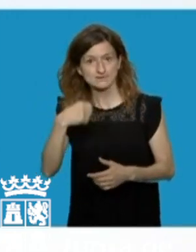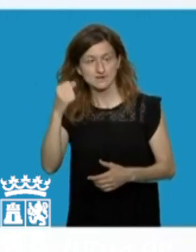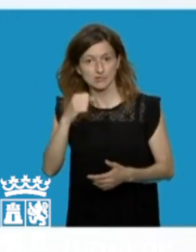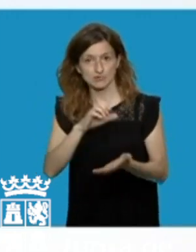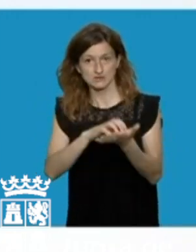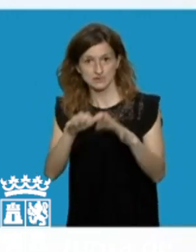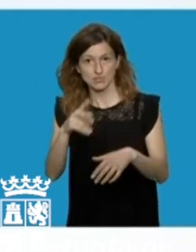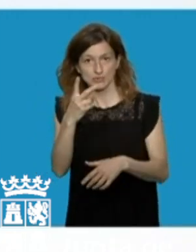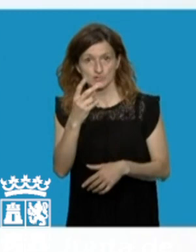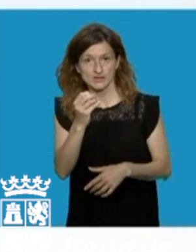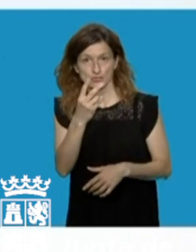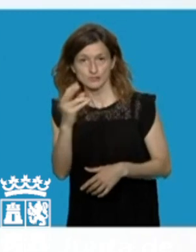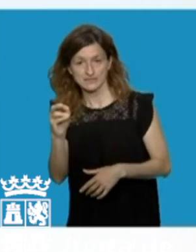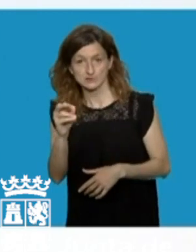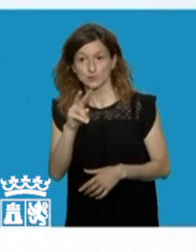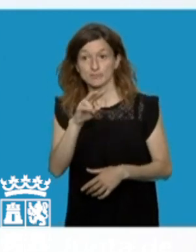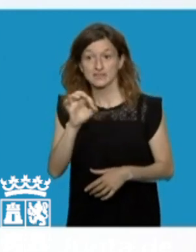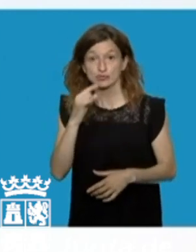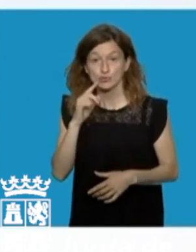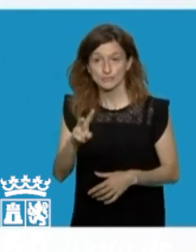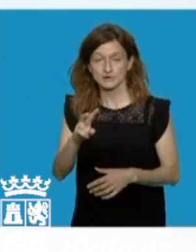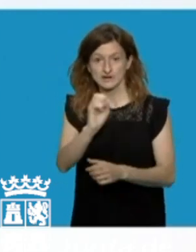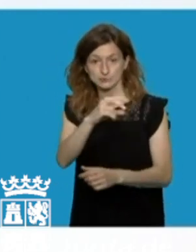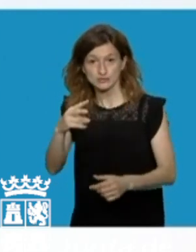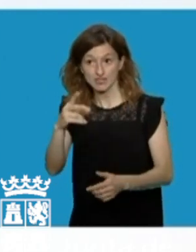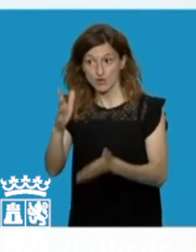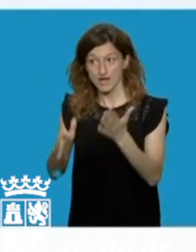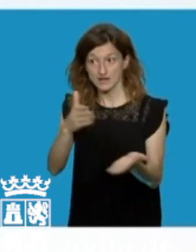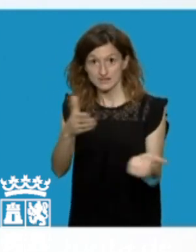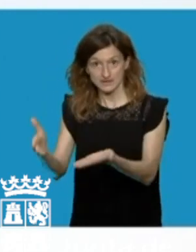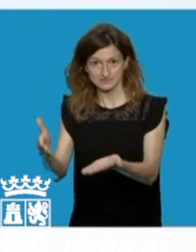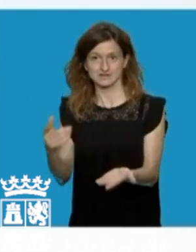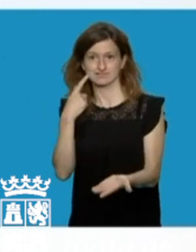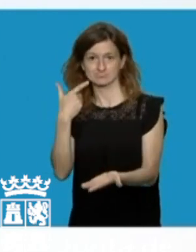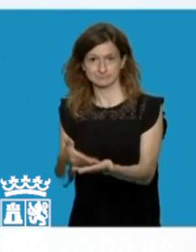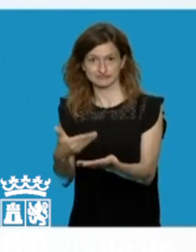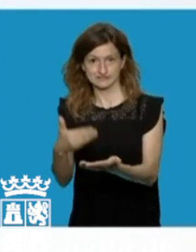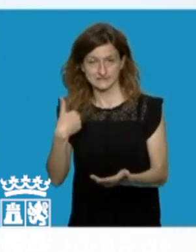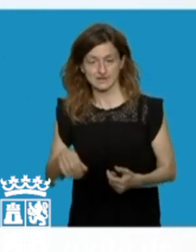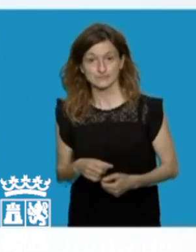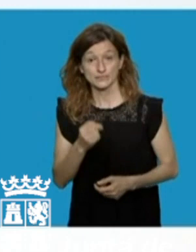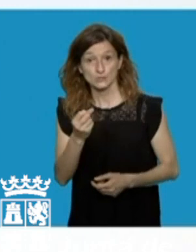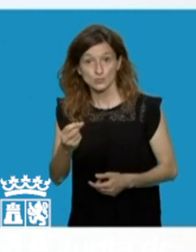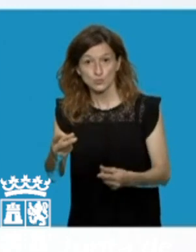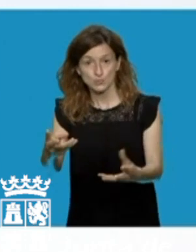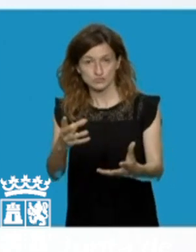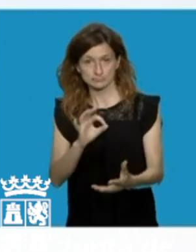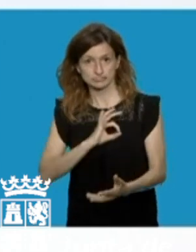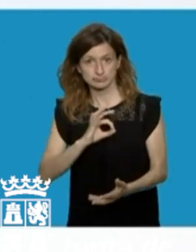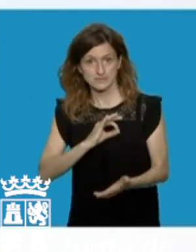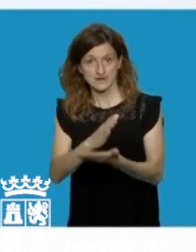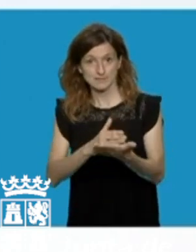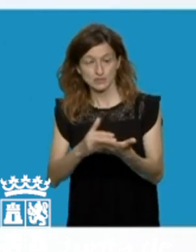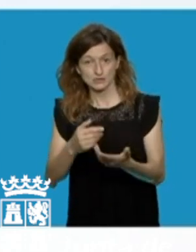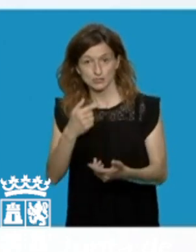2020. Víctor, los resultados de tus atletas hablan por sí solos. El número de medallas obtenidas en los campeonatos de España